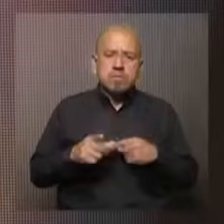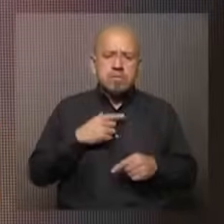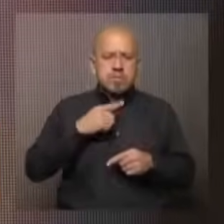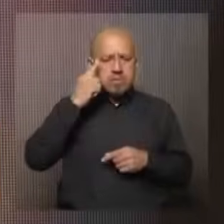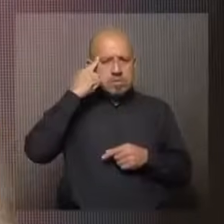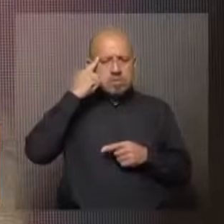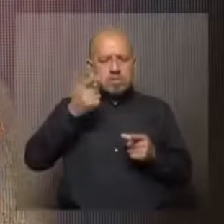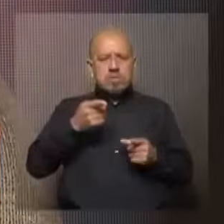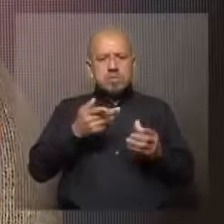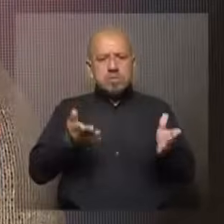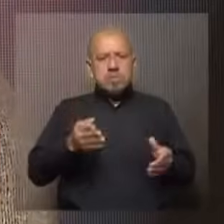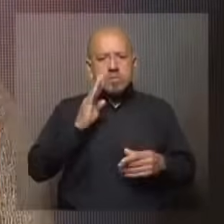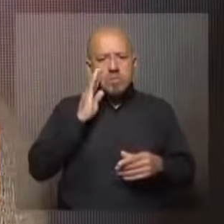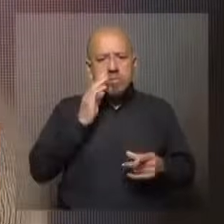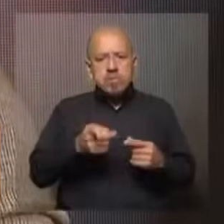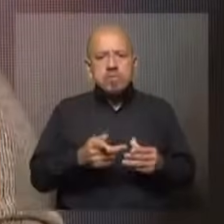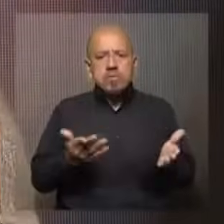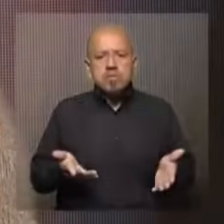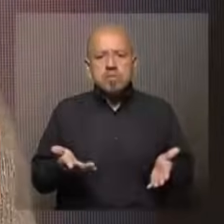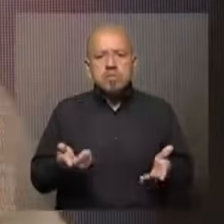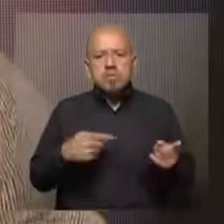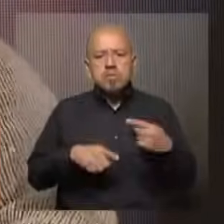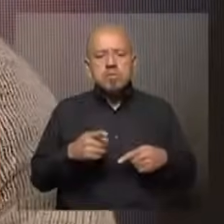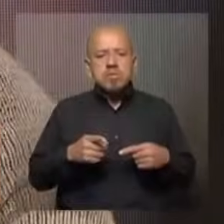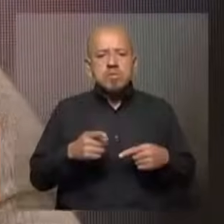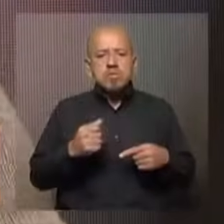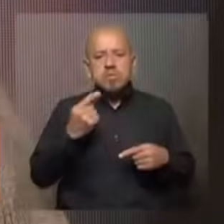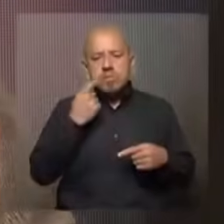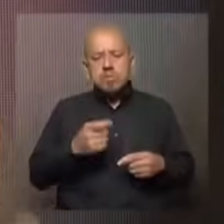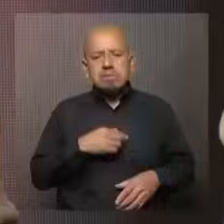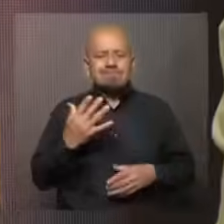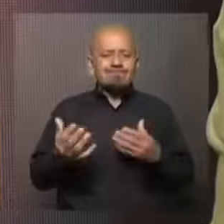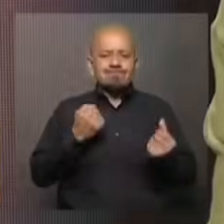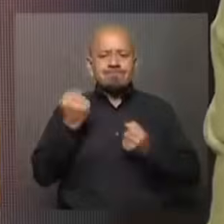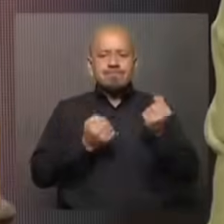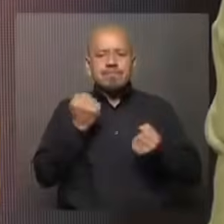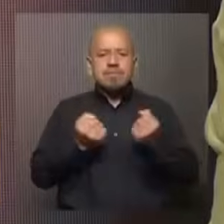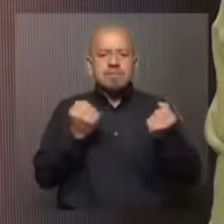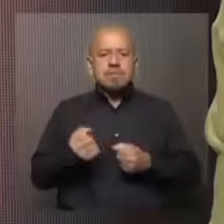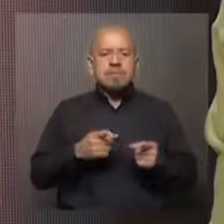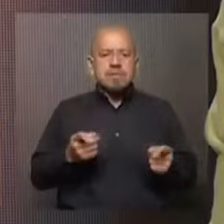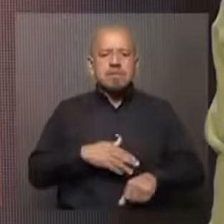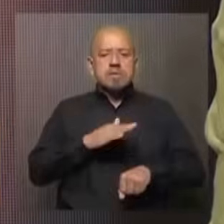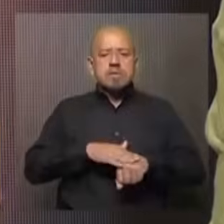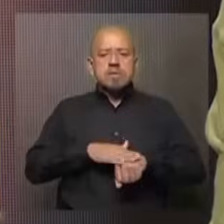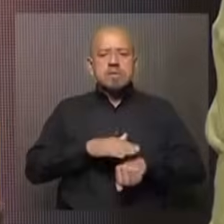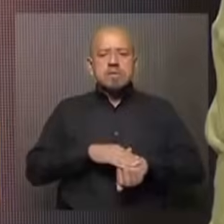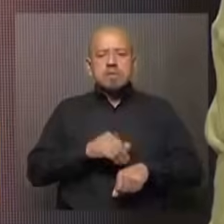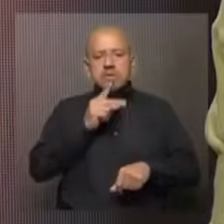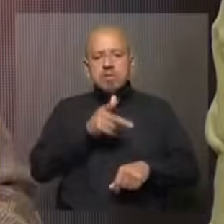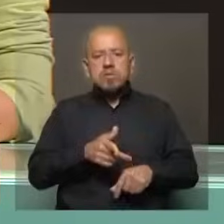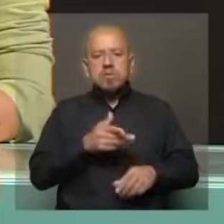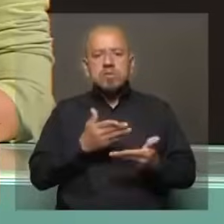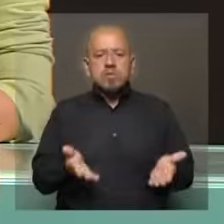pedirle a una madre capaz que viene de un padre golpeador o de varias parejas golpeadoras que se haga cargo de su hija